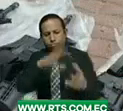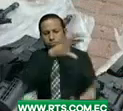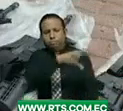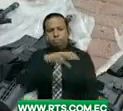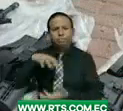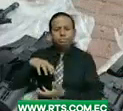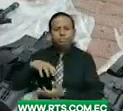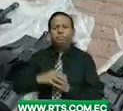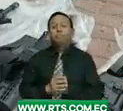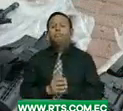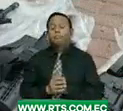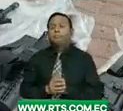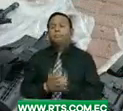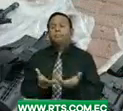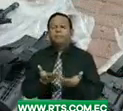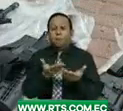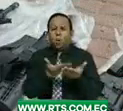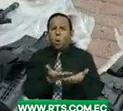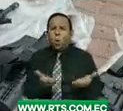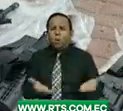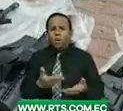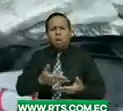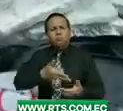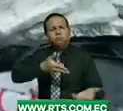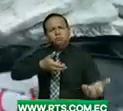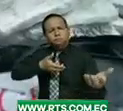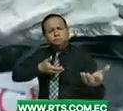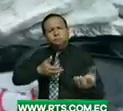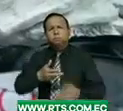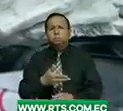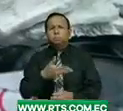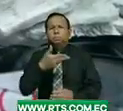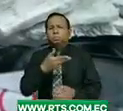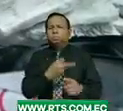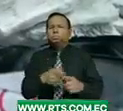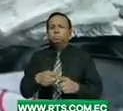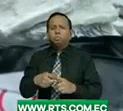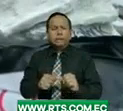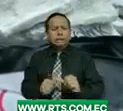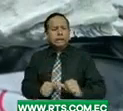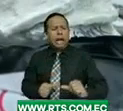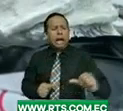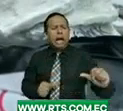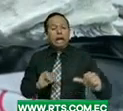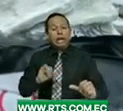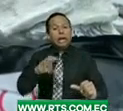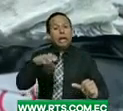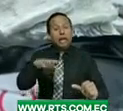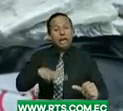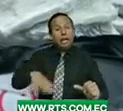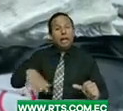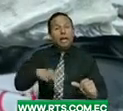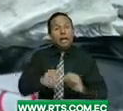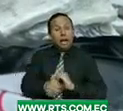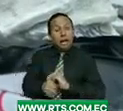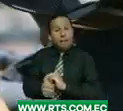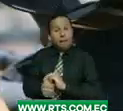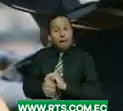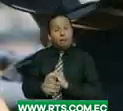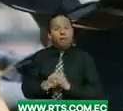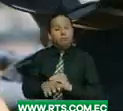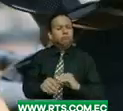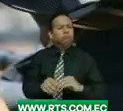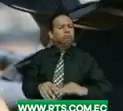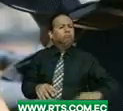La incautación del armamento se realizó a 150 millas al sur de la isla San Cristóbal, en Galápagos. El